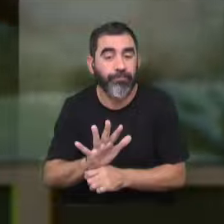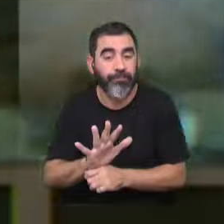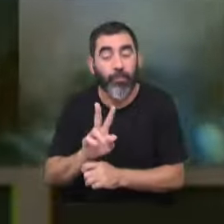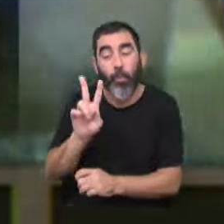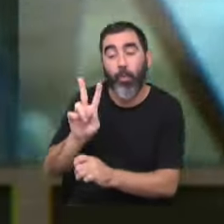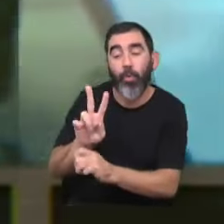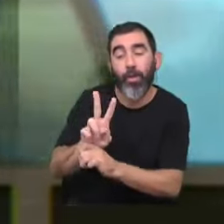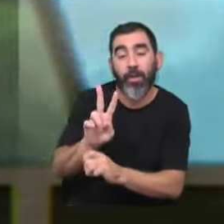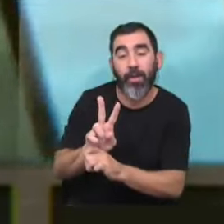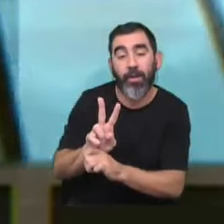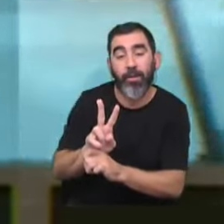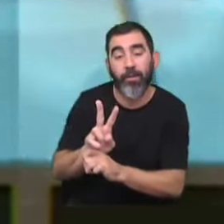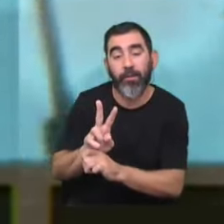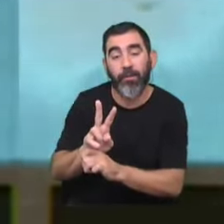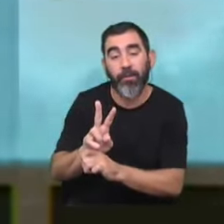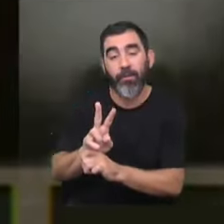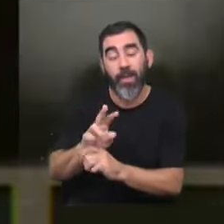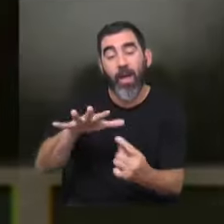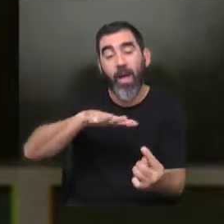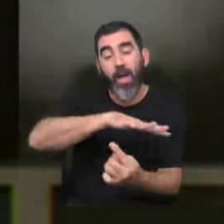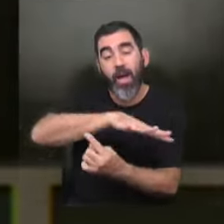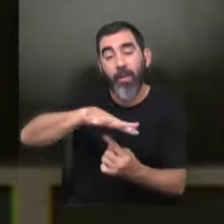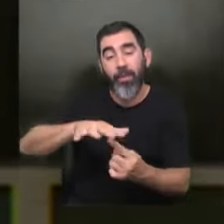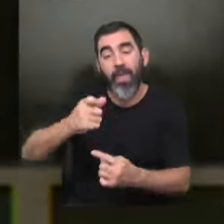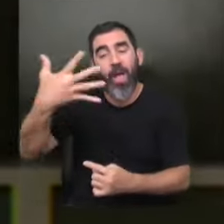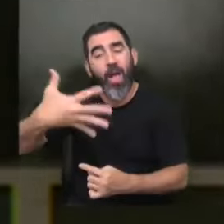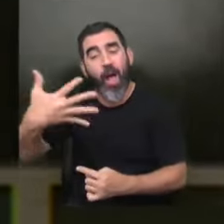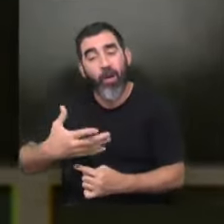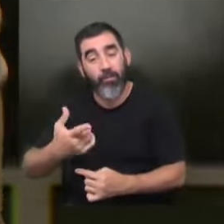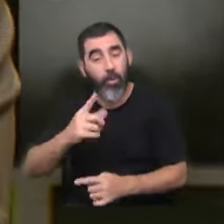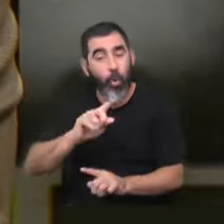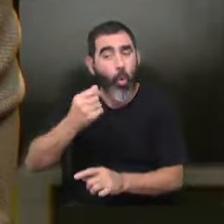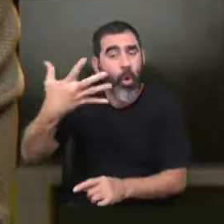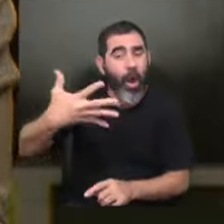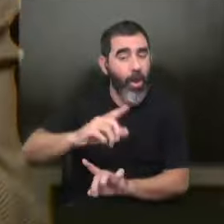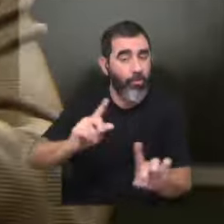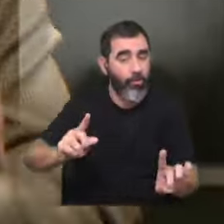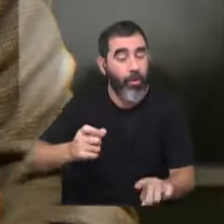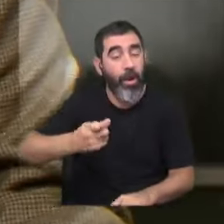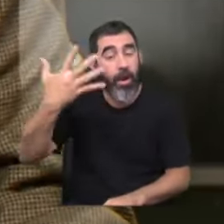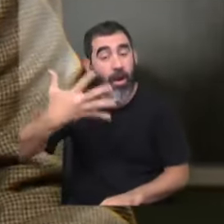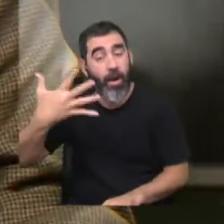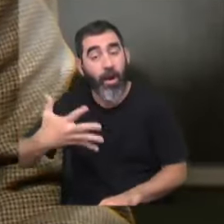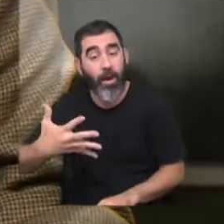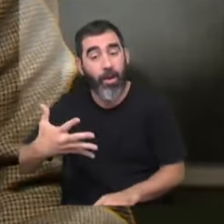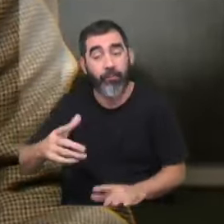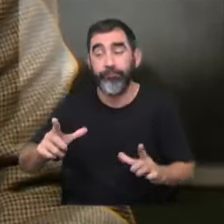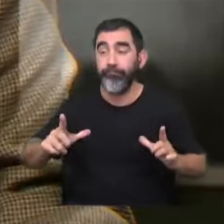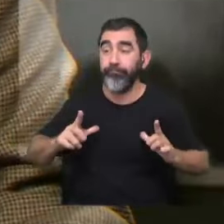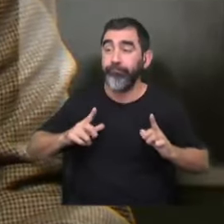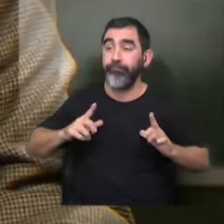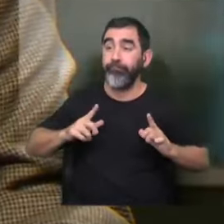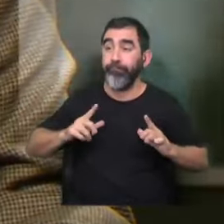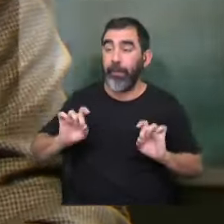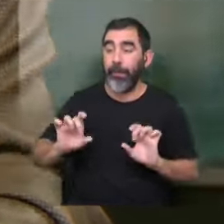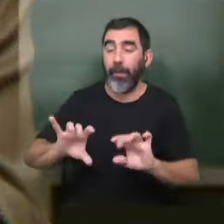proteger... el medio ambiente es caro, cuando en realidad no es caro. Lo caro es quedarnos,